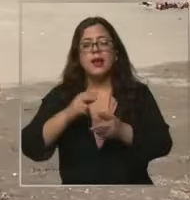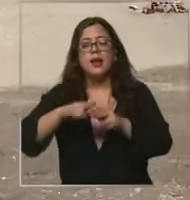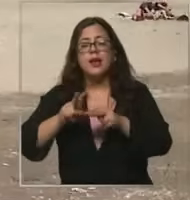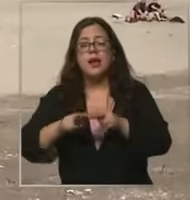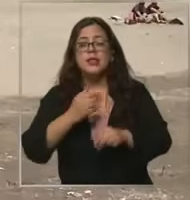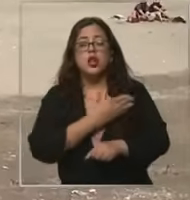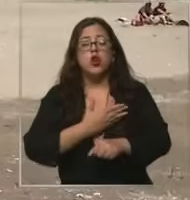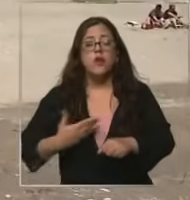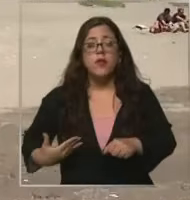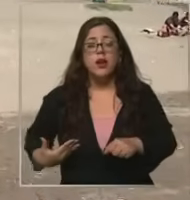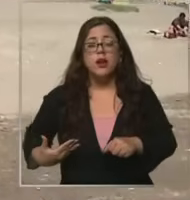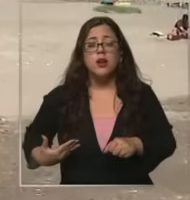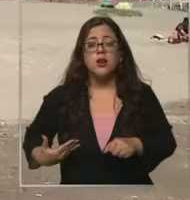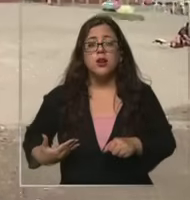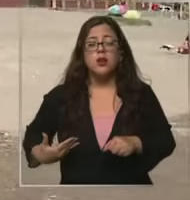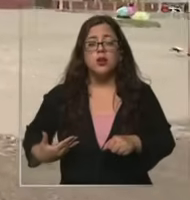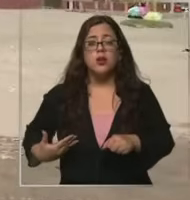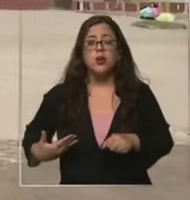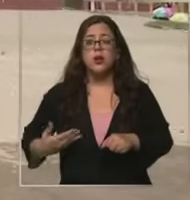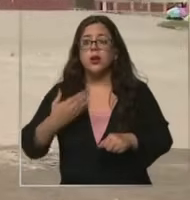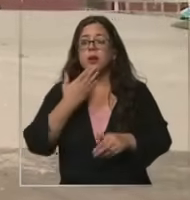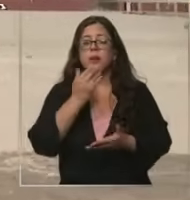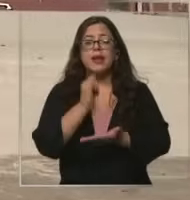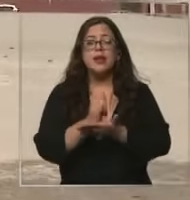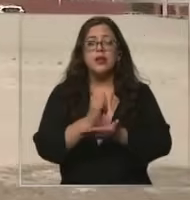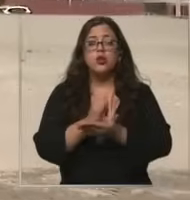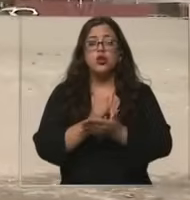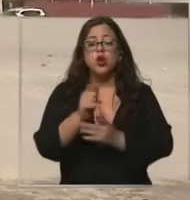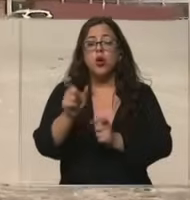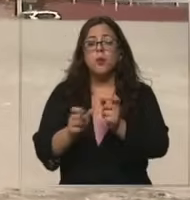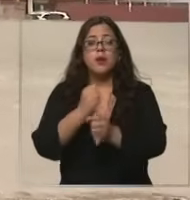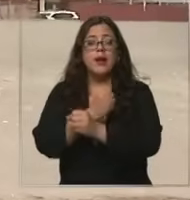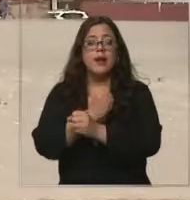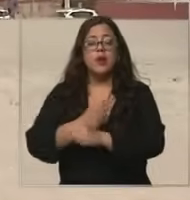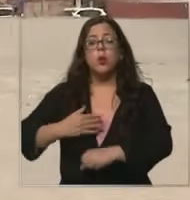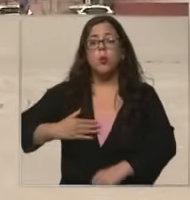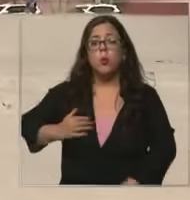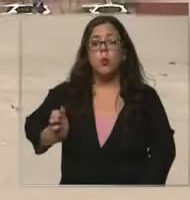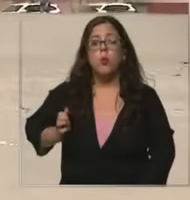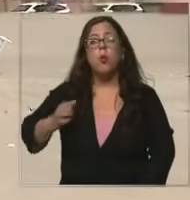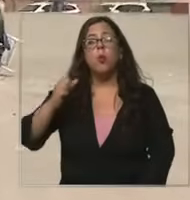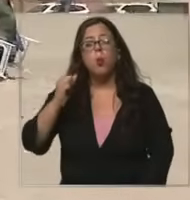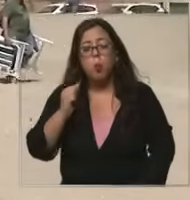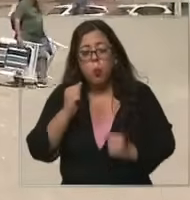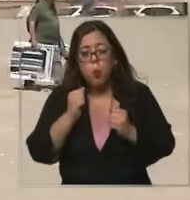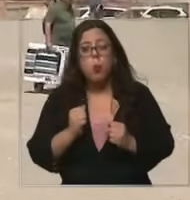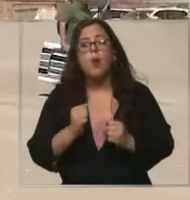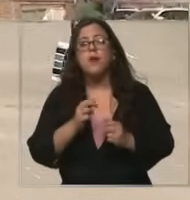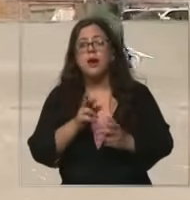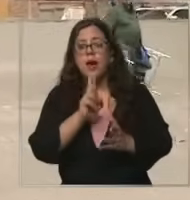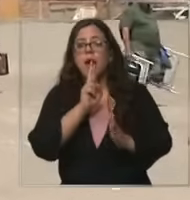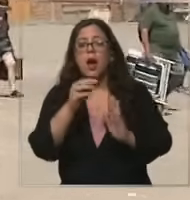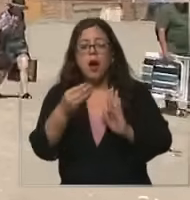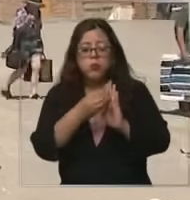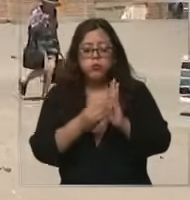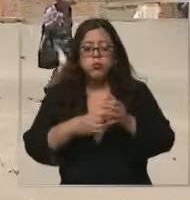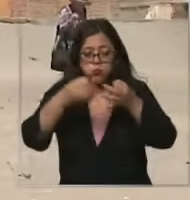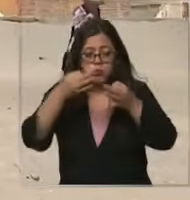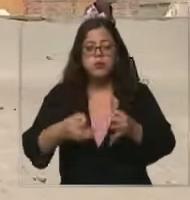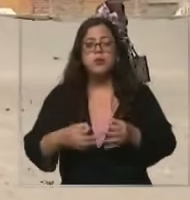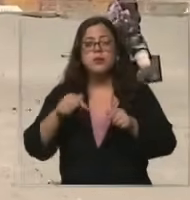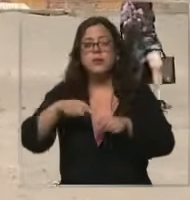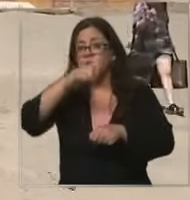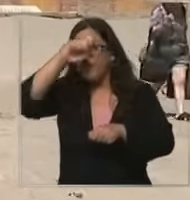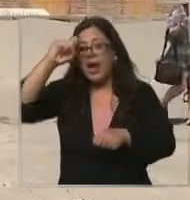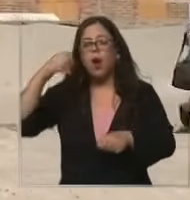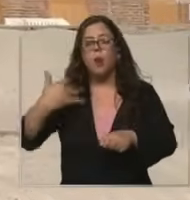gobierno, todas las estrategias que ha realizado la institución, en este caso Carabineros, la PDI, puedan dar resultados. El periodo estival para nosotros es muy